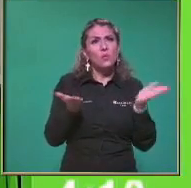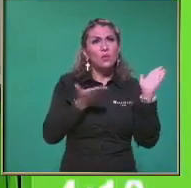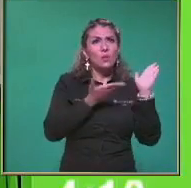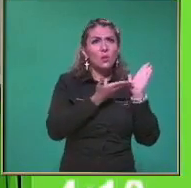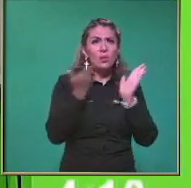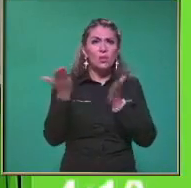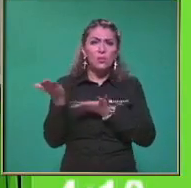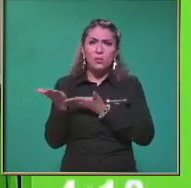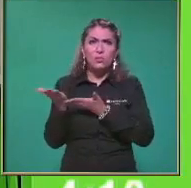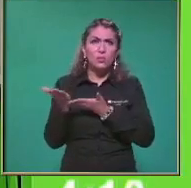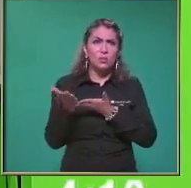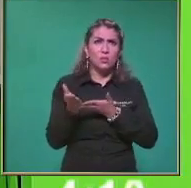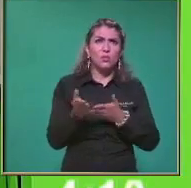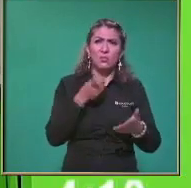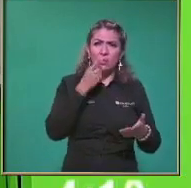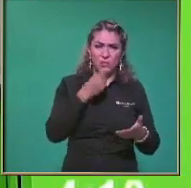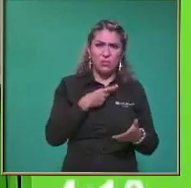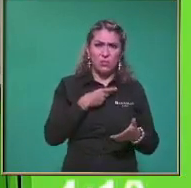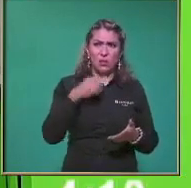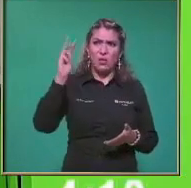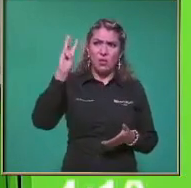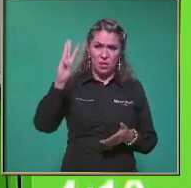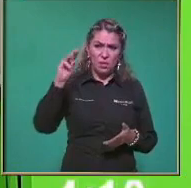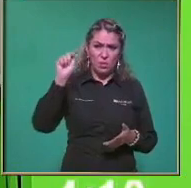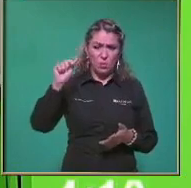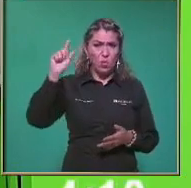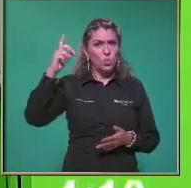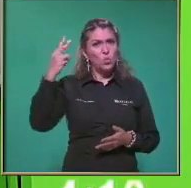las siguientes cantidades. Me dicen 3.25,